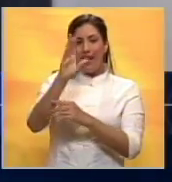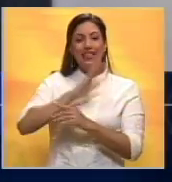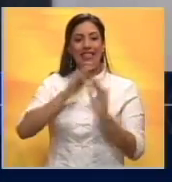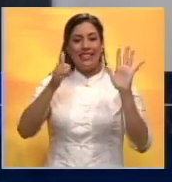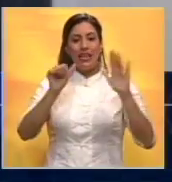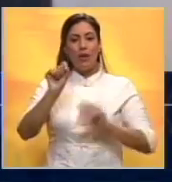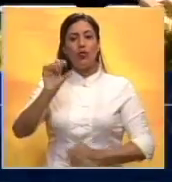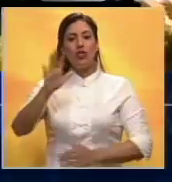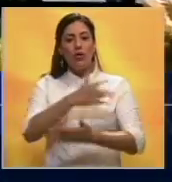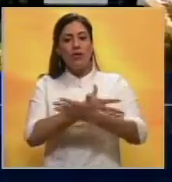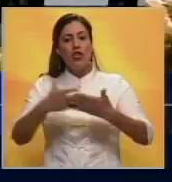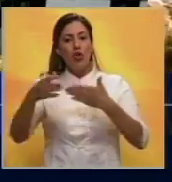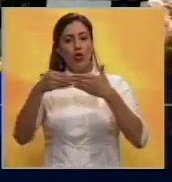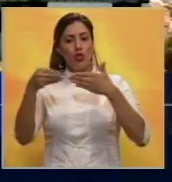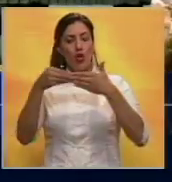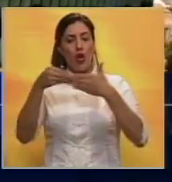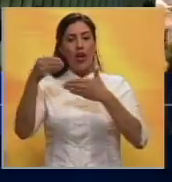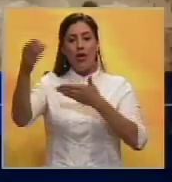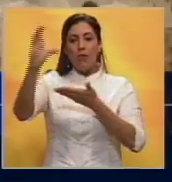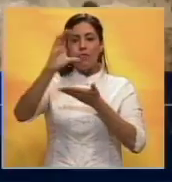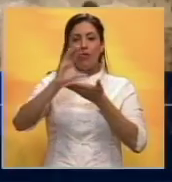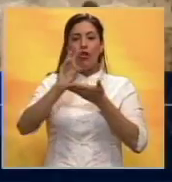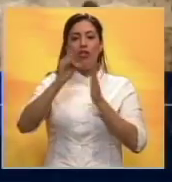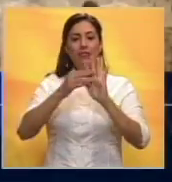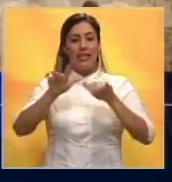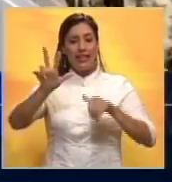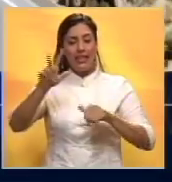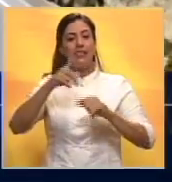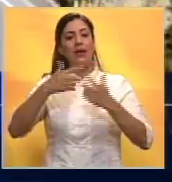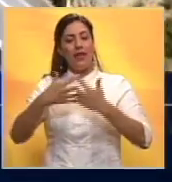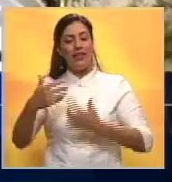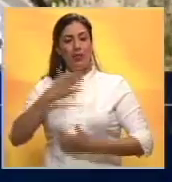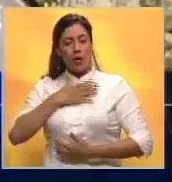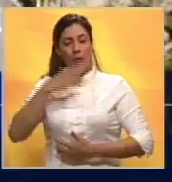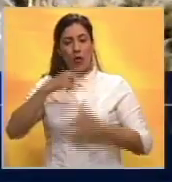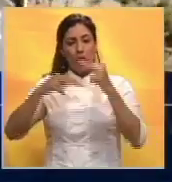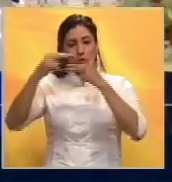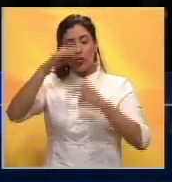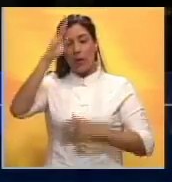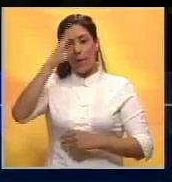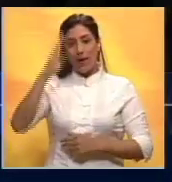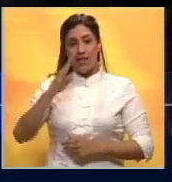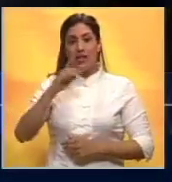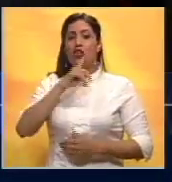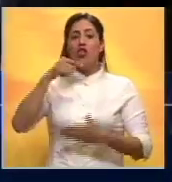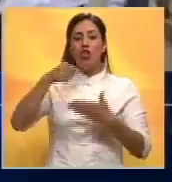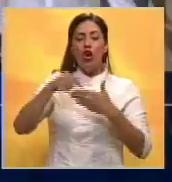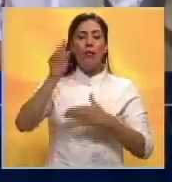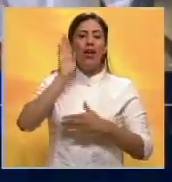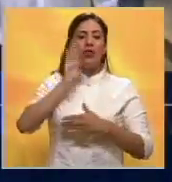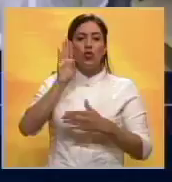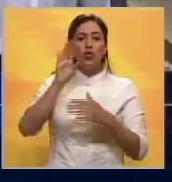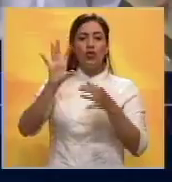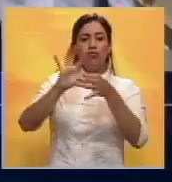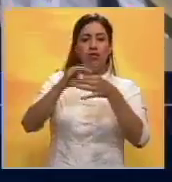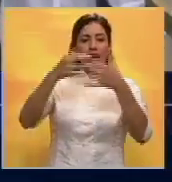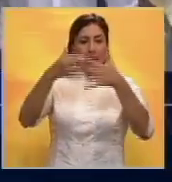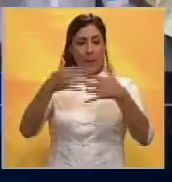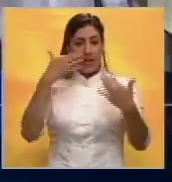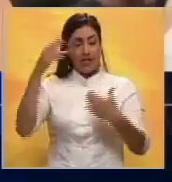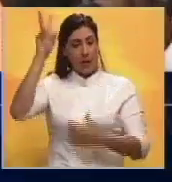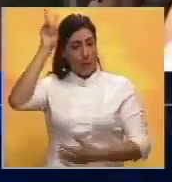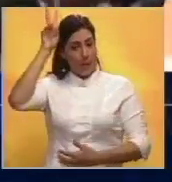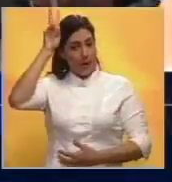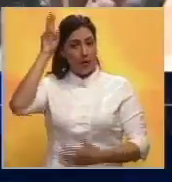6.5 millones de dólares provenientes en 2013 de ode brech la cuenta estaría a nombre de una sociedad anónima ligada al empresario